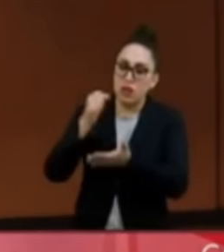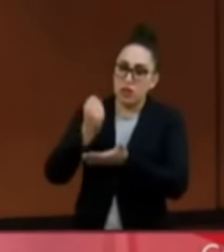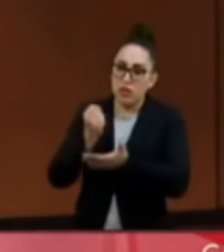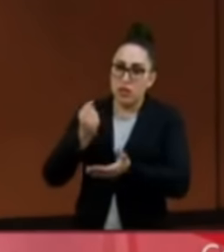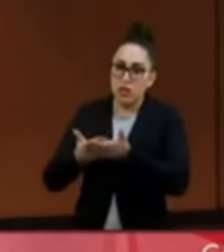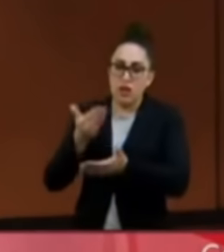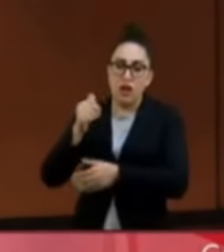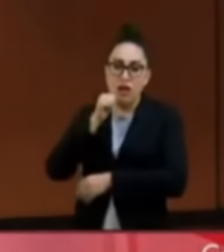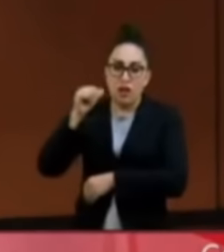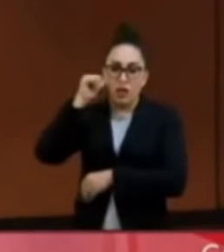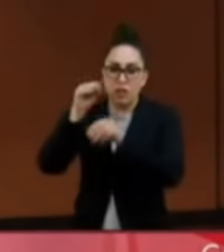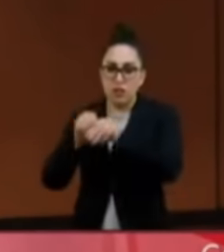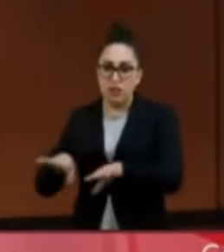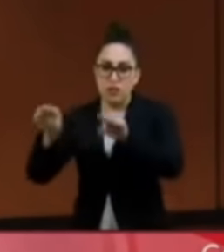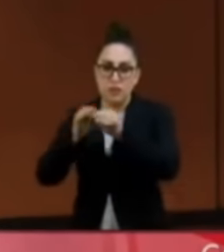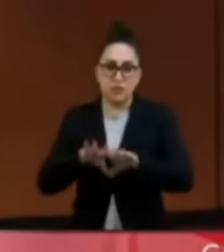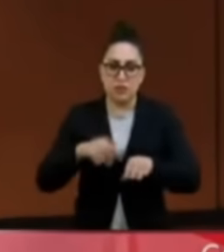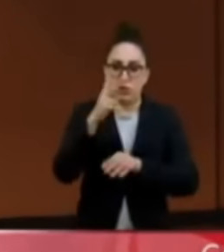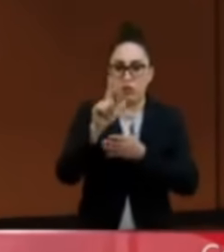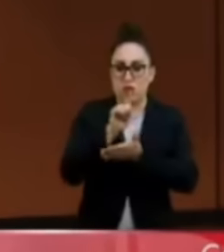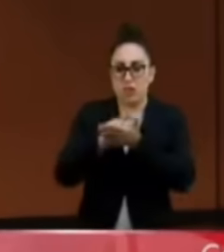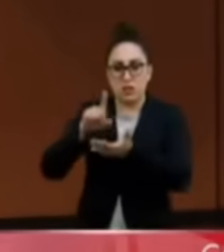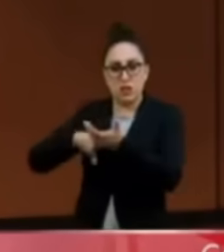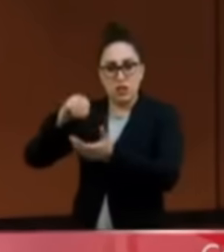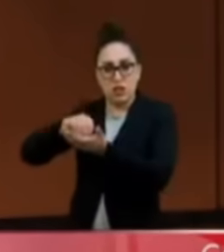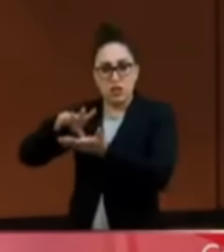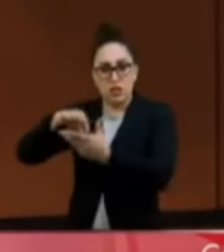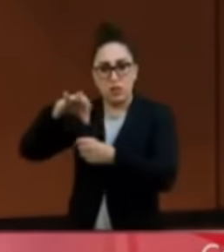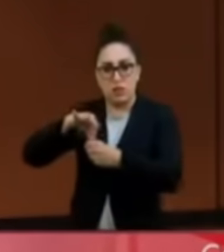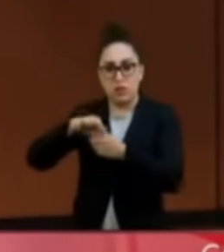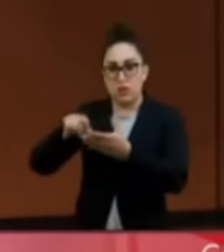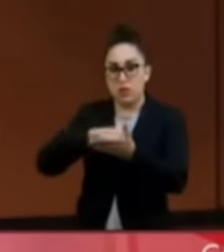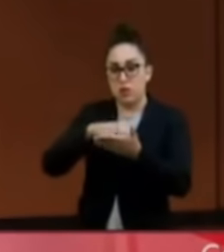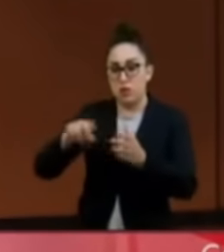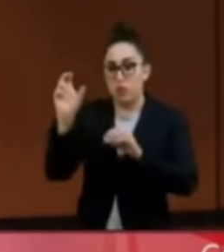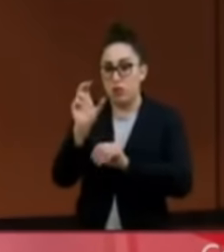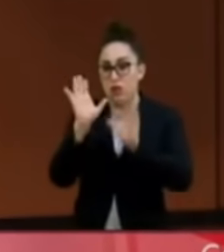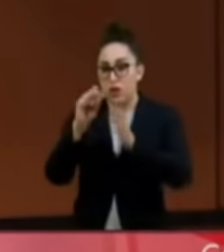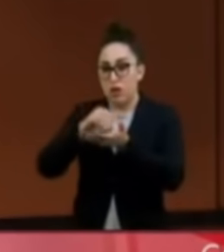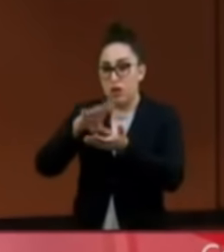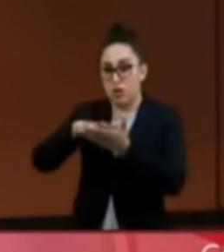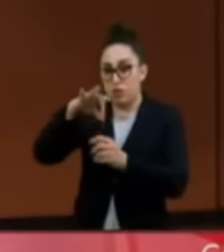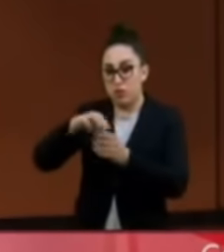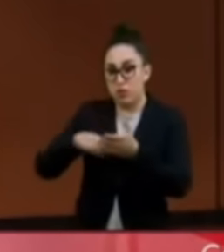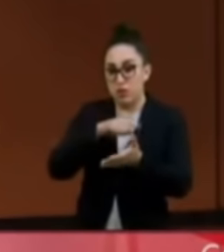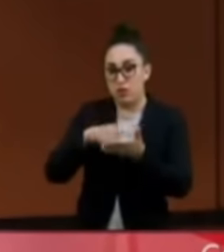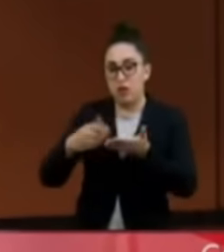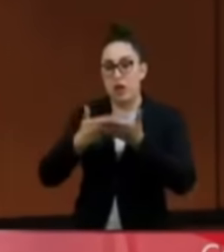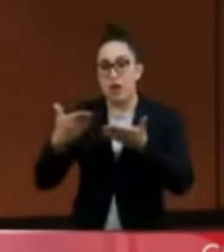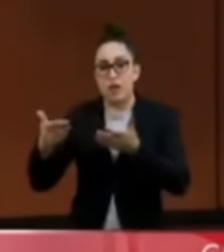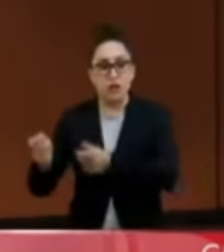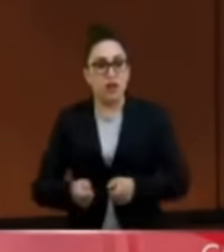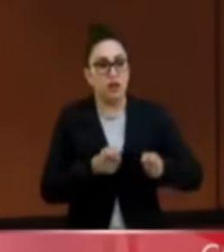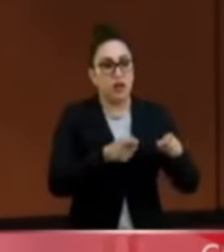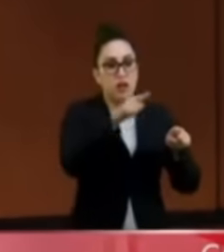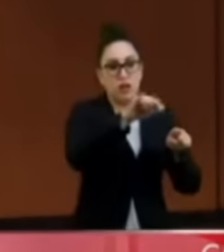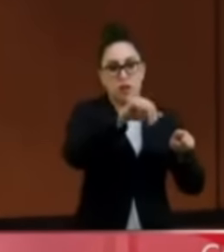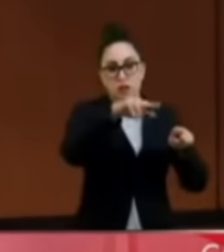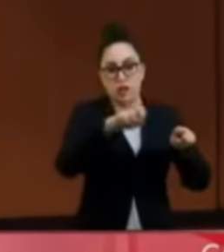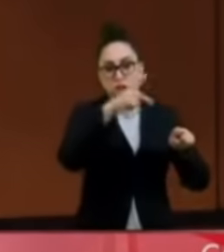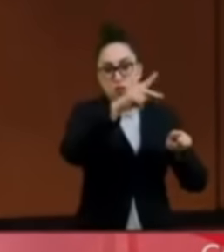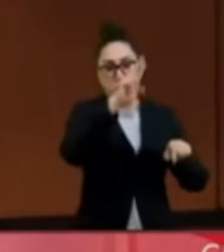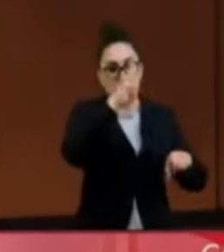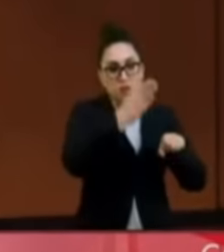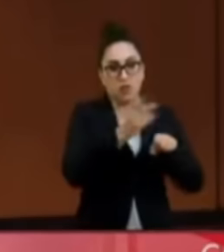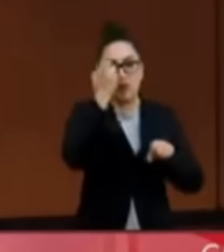publicaron el día de ayer, las dos leyes electorales. Pues una vez que se realice la elección, le corresponderá al INE, justamente, a